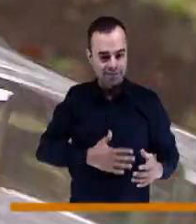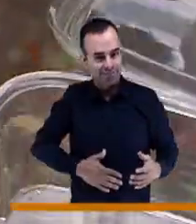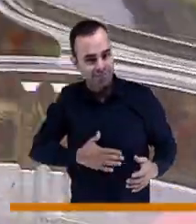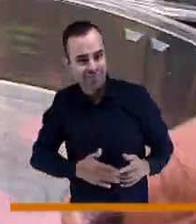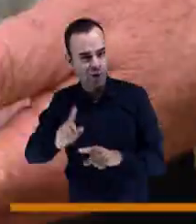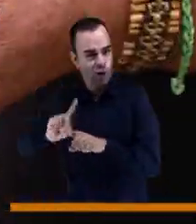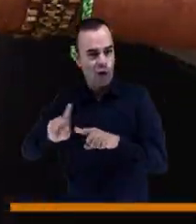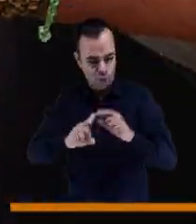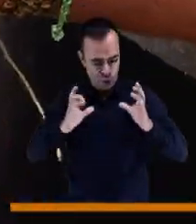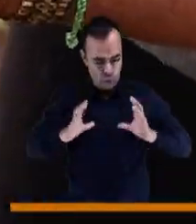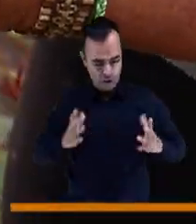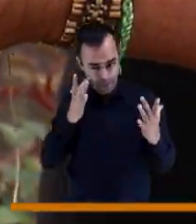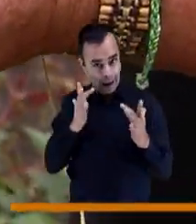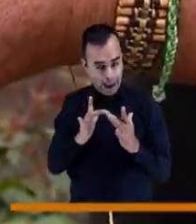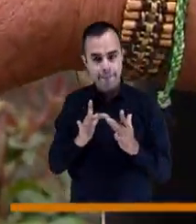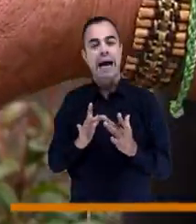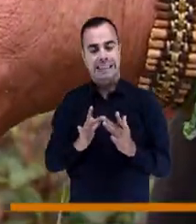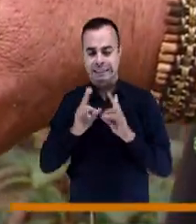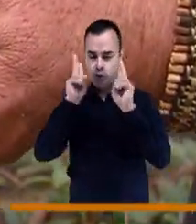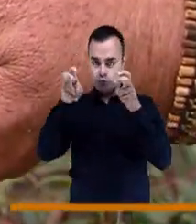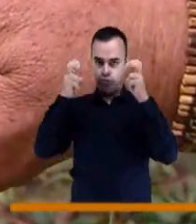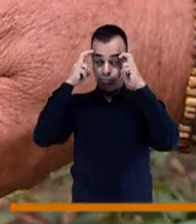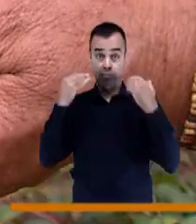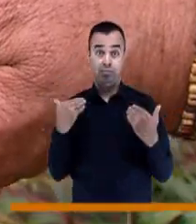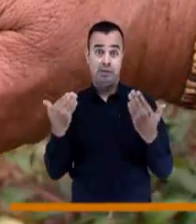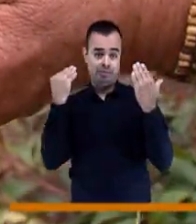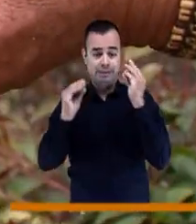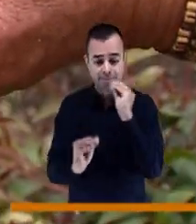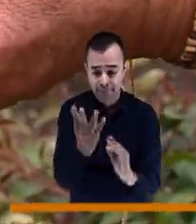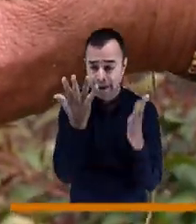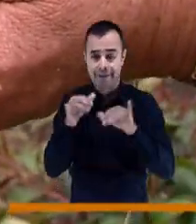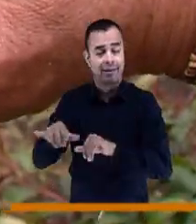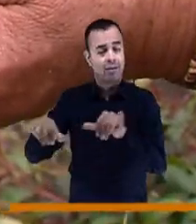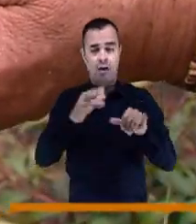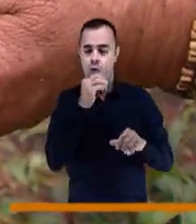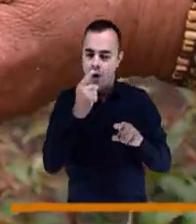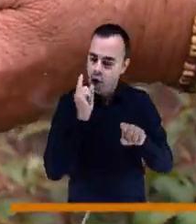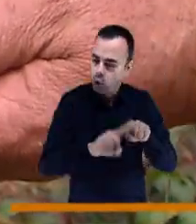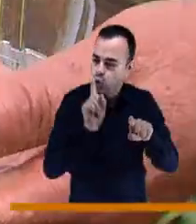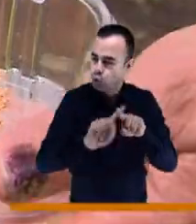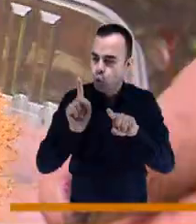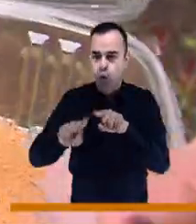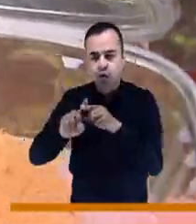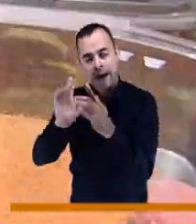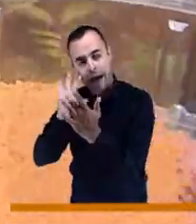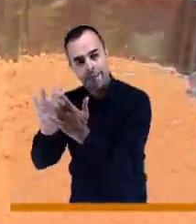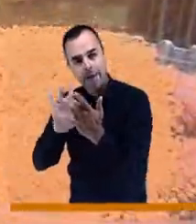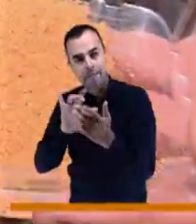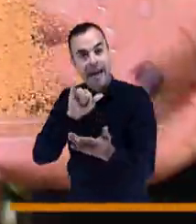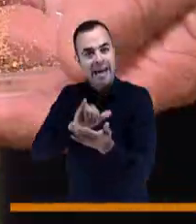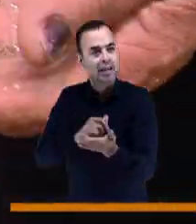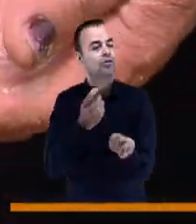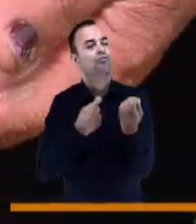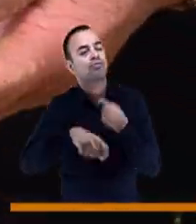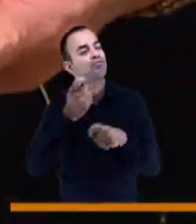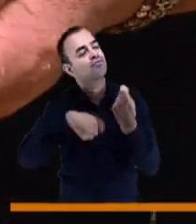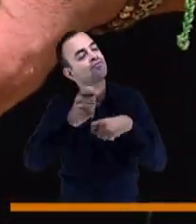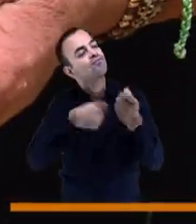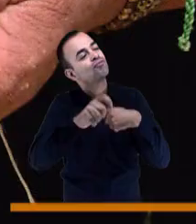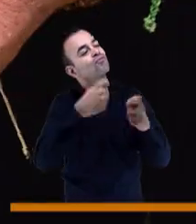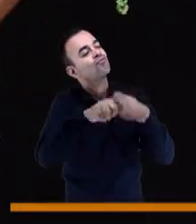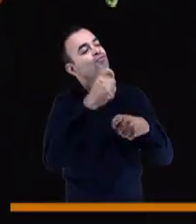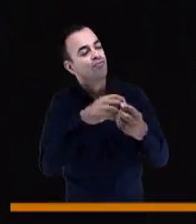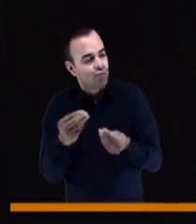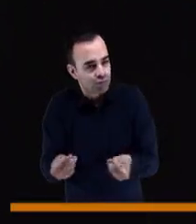Qué función hacen nuestro organismo es lo fundamental porque cada planta está hecha para cada situación vamos a los mercados